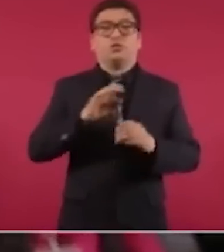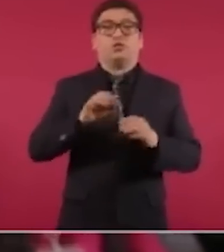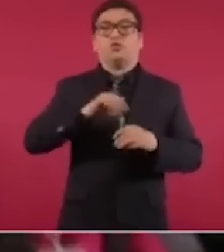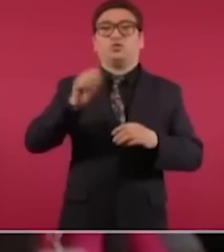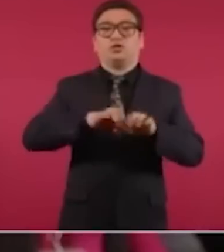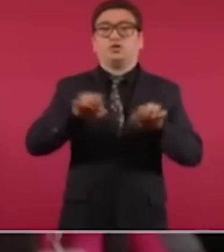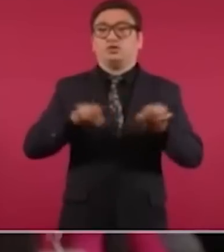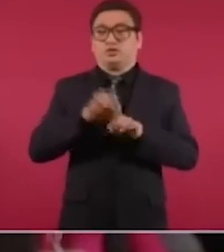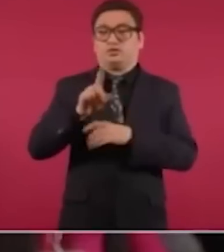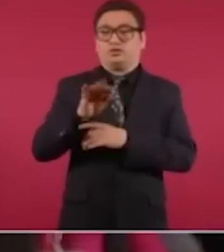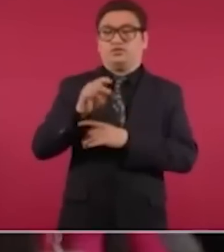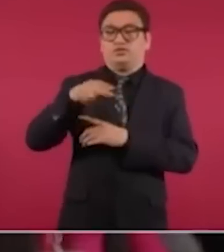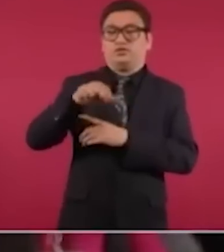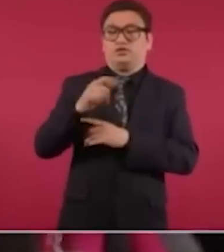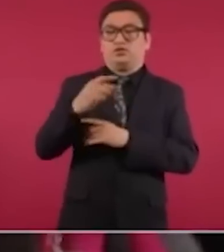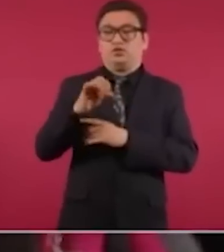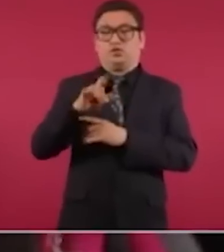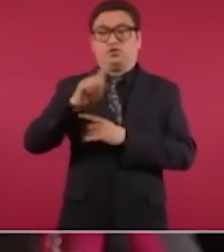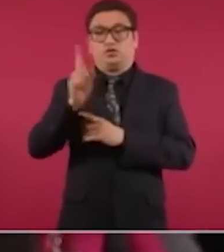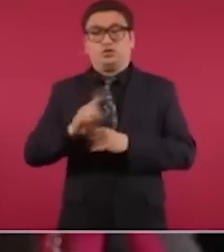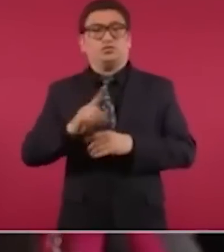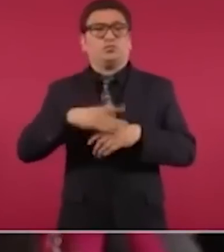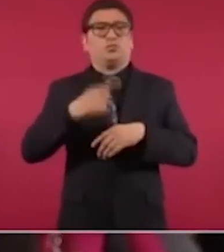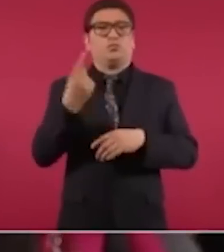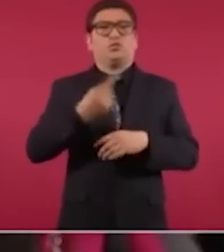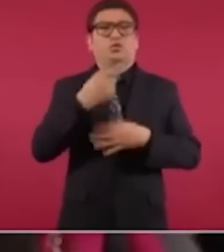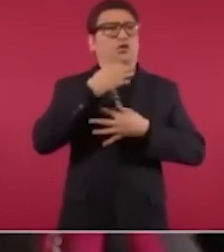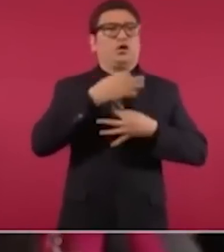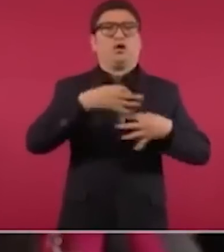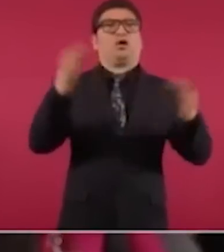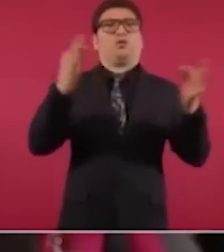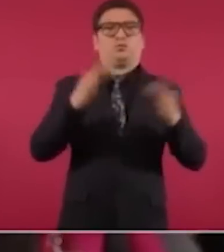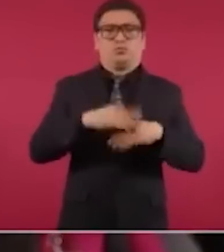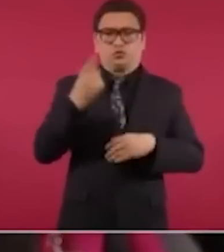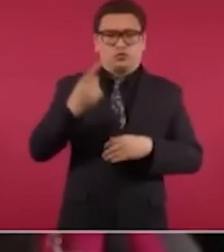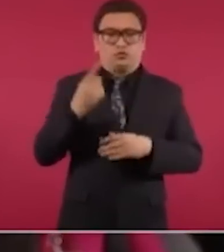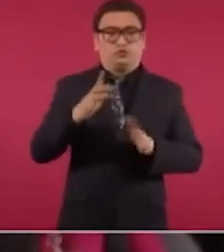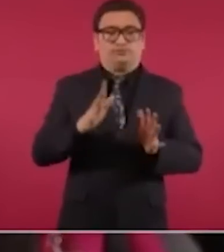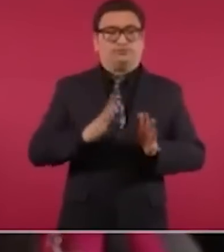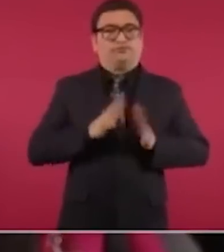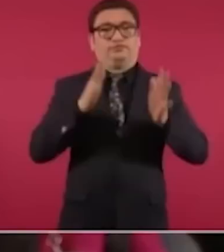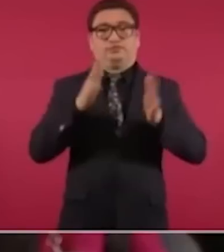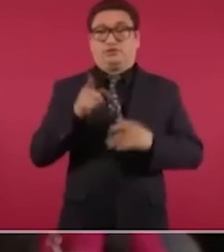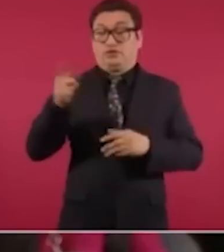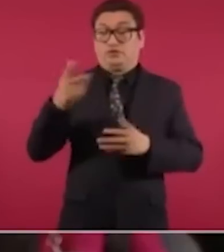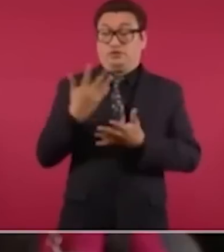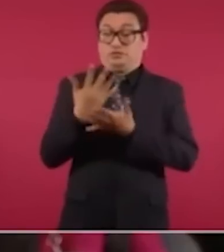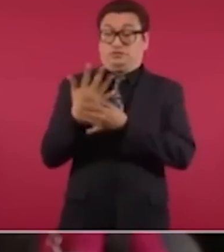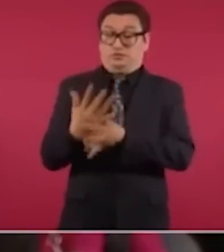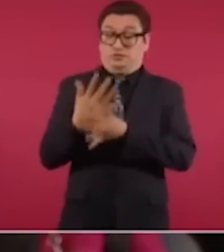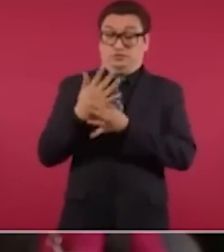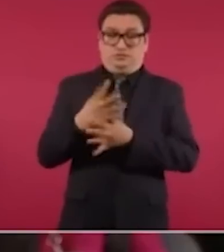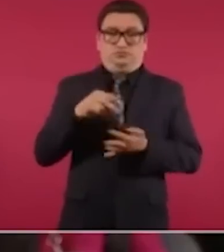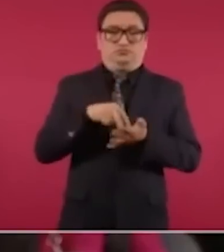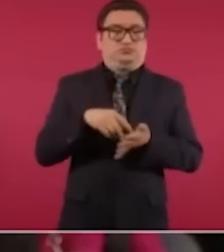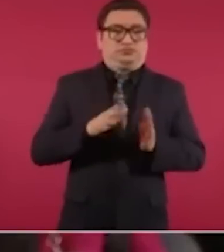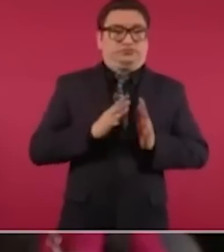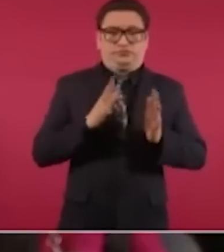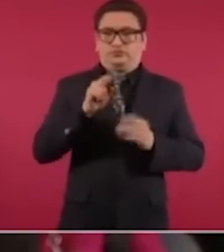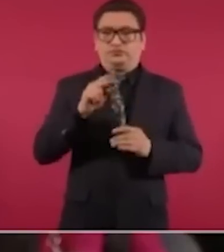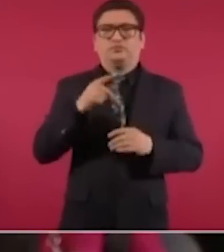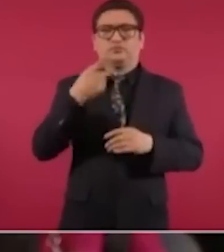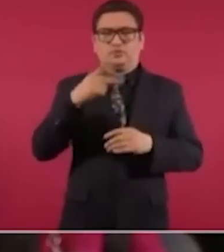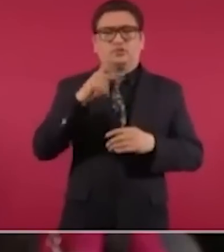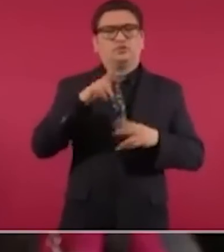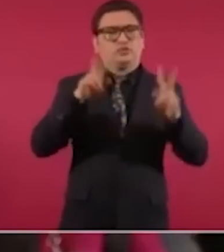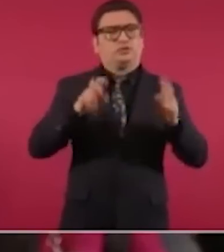ejemplo de Delfina Gómez o sea porque este anuncio tan pues abrupto aunque ella dice que no es abrupto porque pues hay